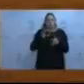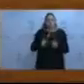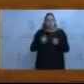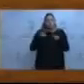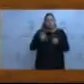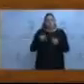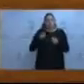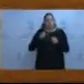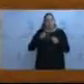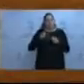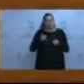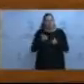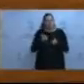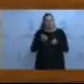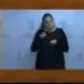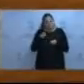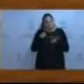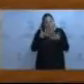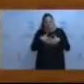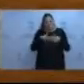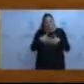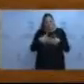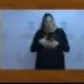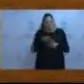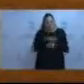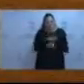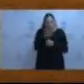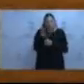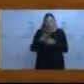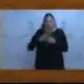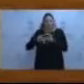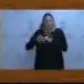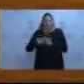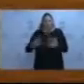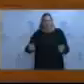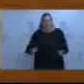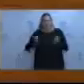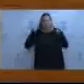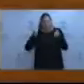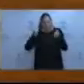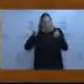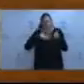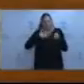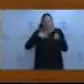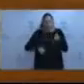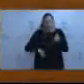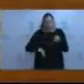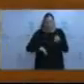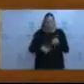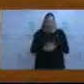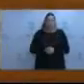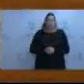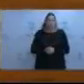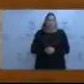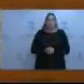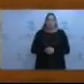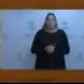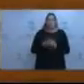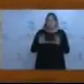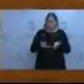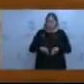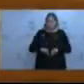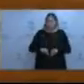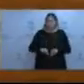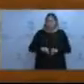manejo del DEA, fomentando el conocimiento del ciudadano en la cadena de supervivencia que antes mencionábamos. Bien, además vamos a